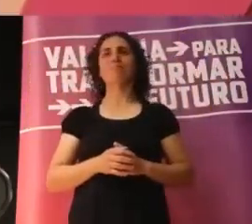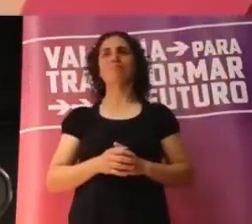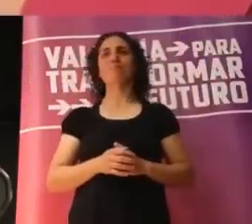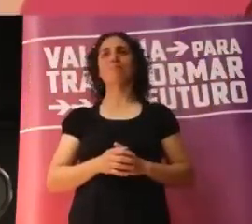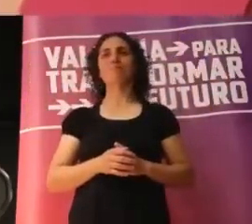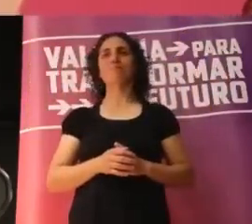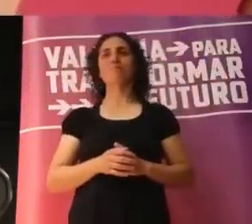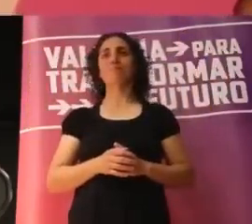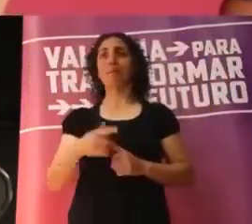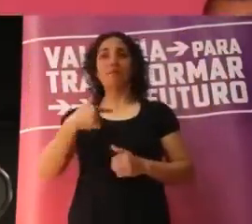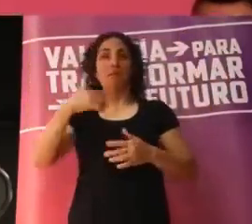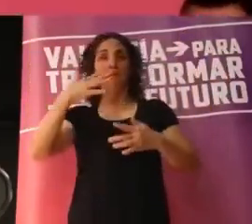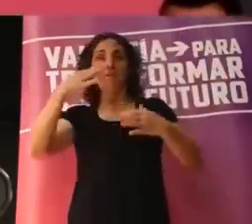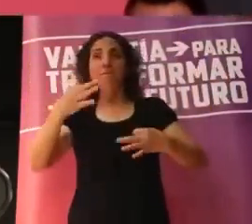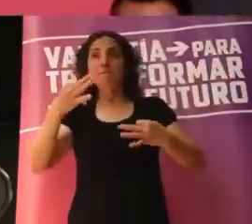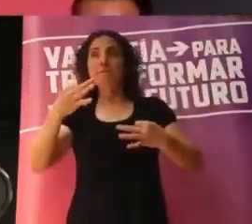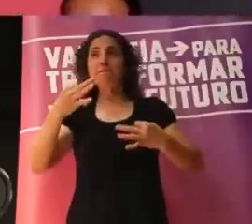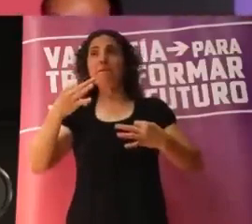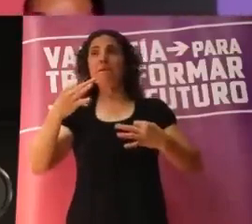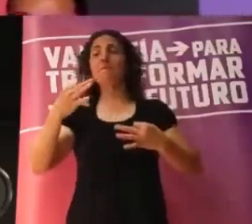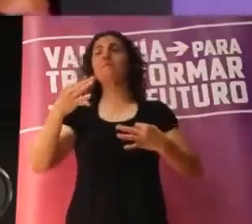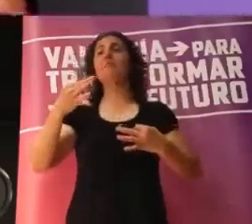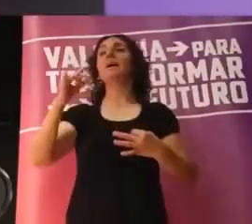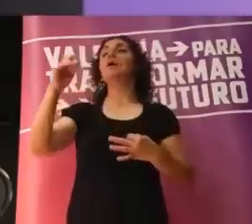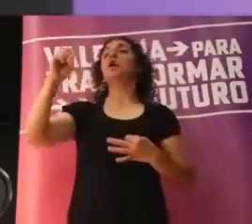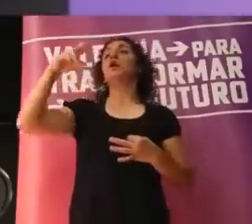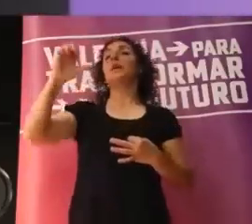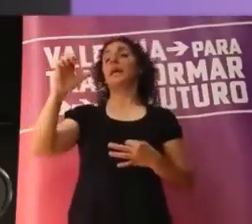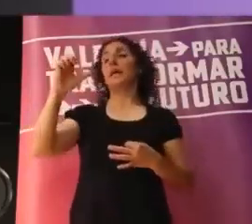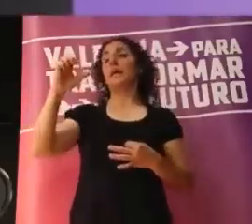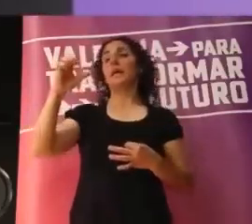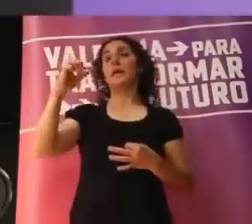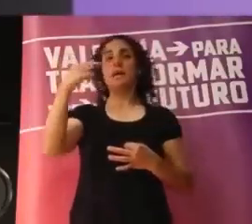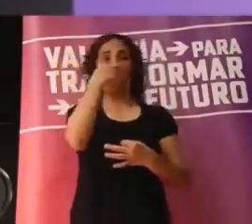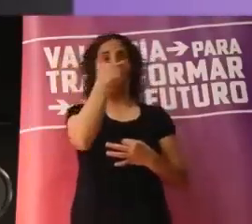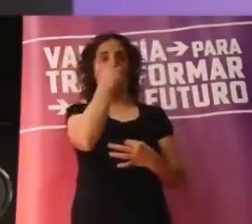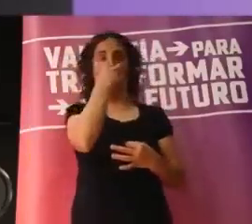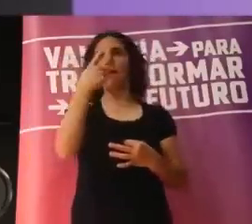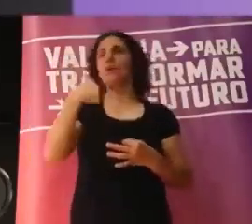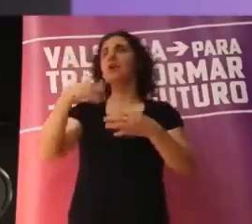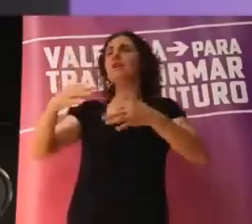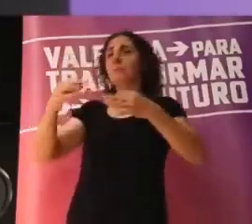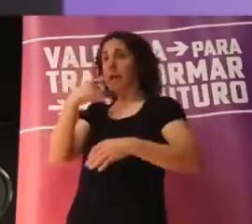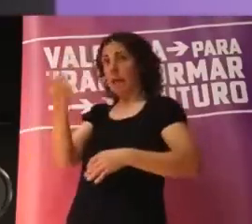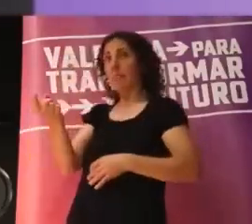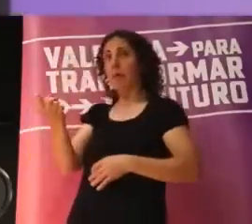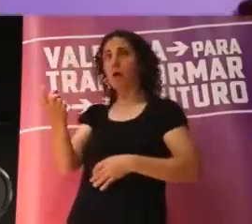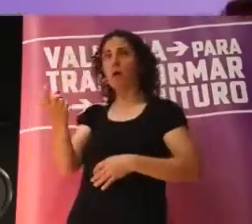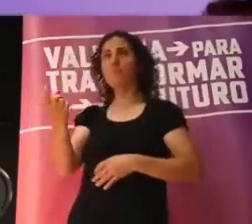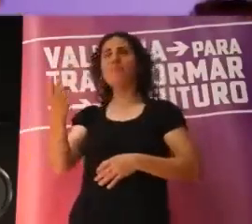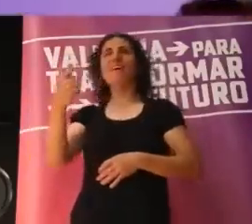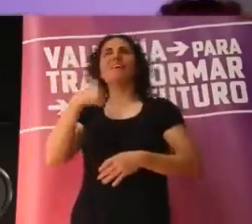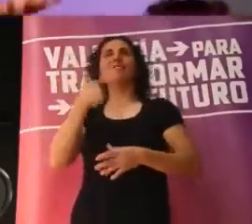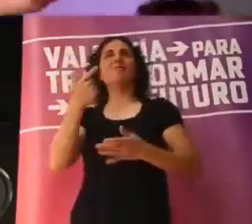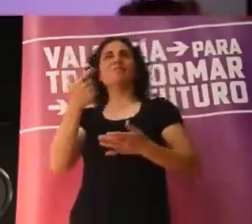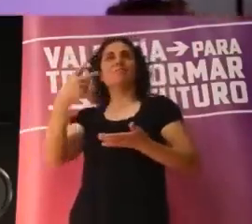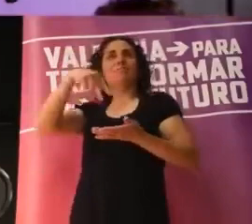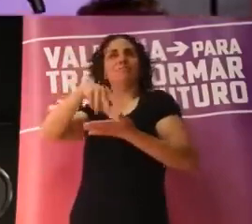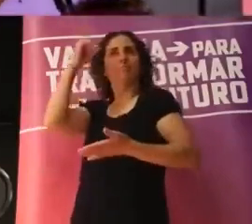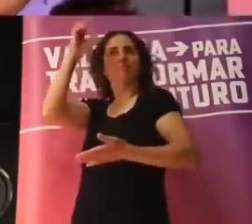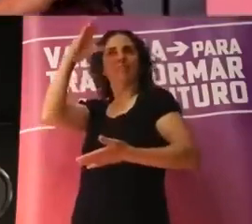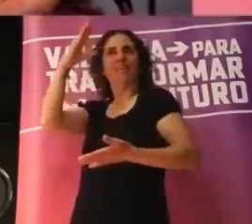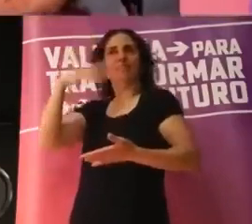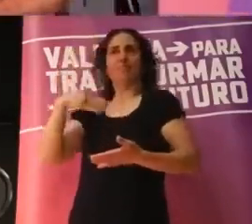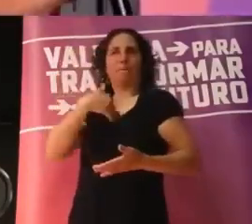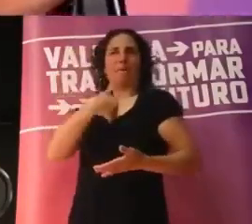en realidad yo le digo siempre a Johnny velarra compañera milla no me toca estar en nítidas en mi papel es